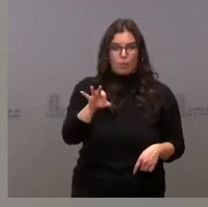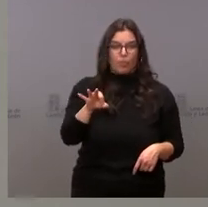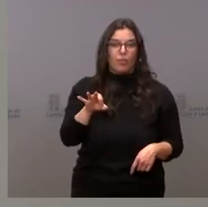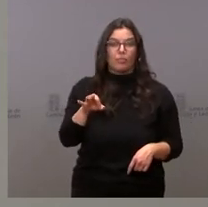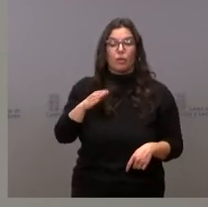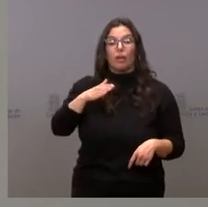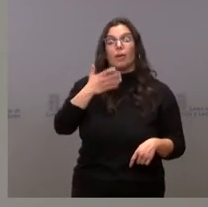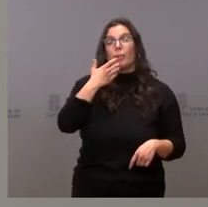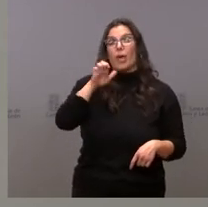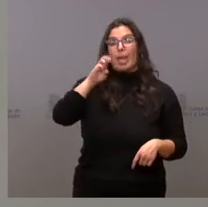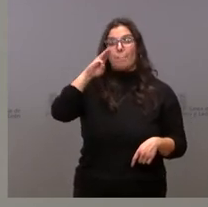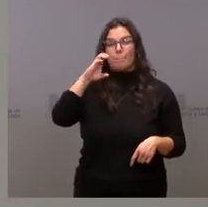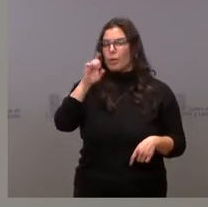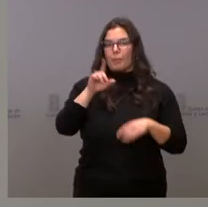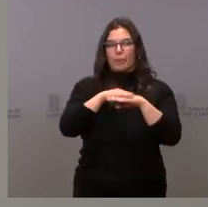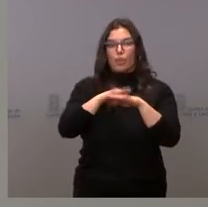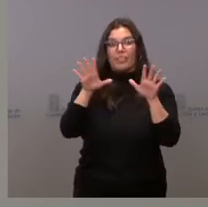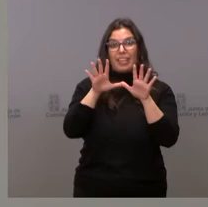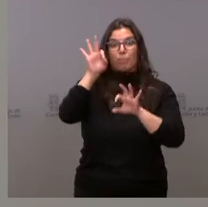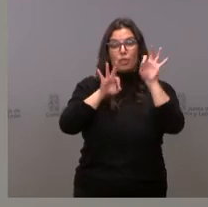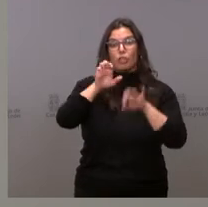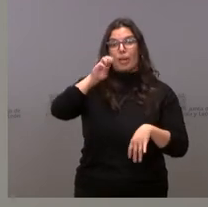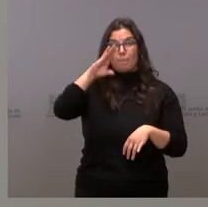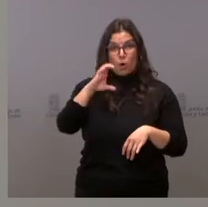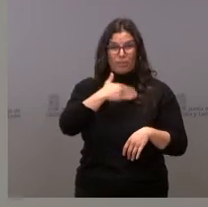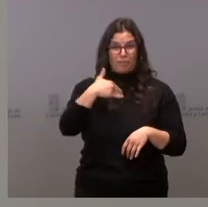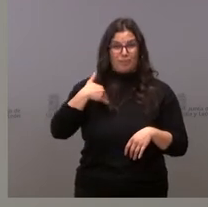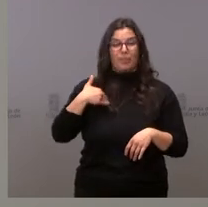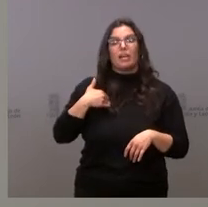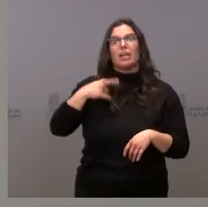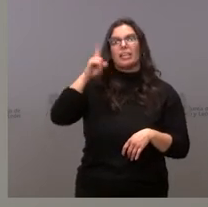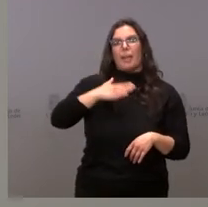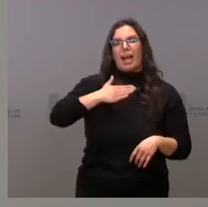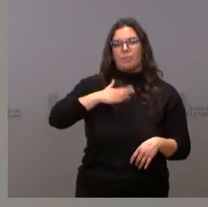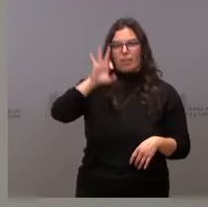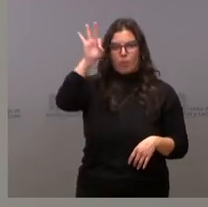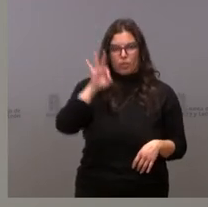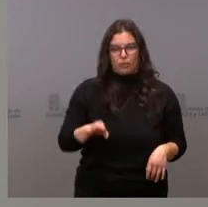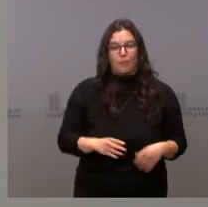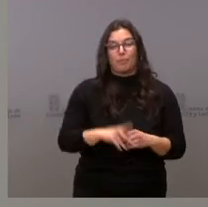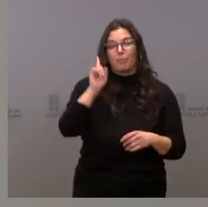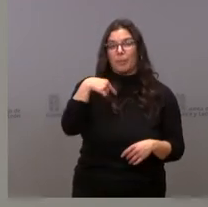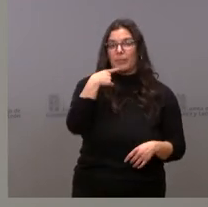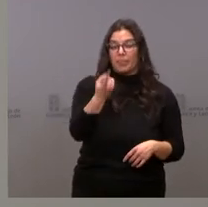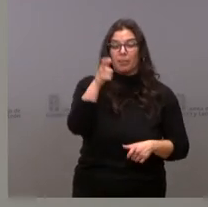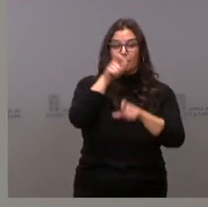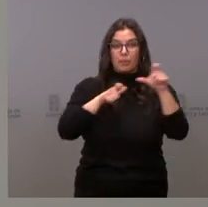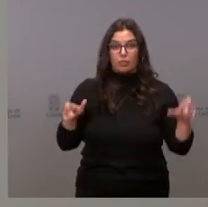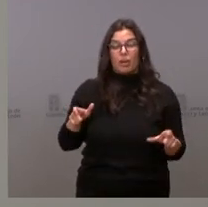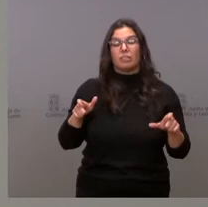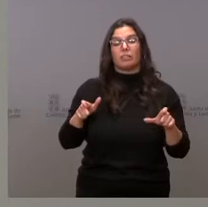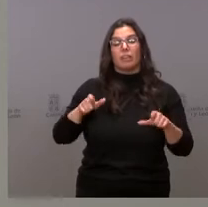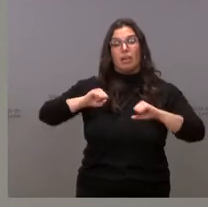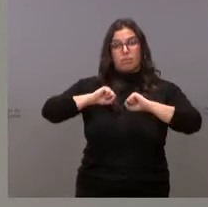epoc es un 5% perdón el 10% el epoc y un 5% de asmáticos hay que decir también que del total de los ingresados por ccoo vicent